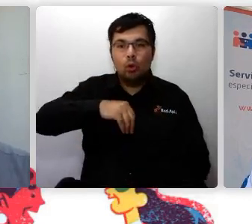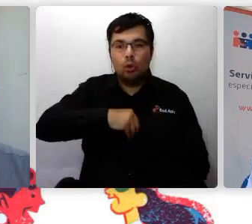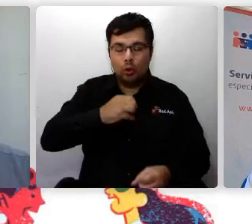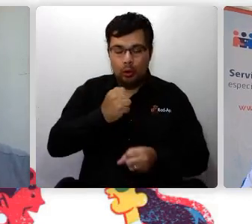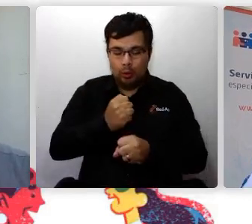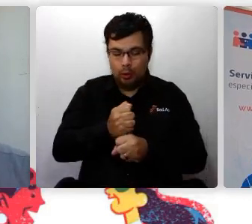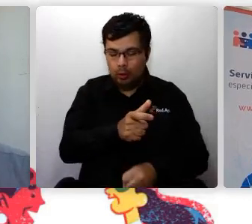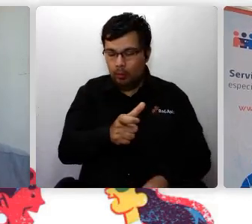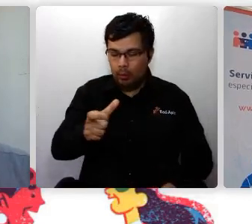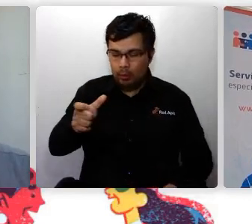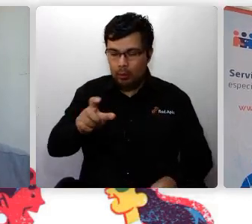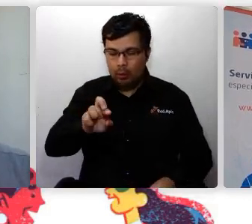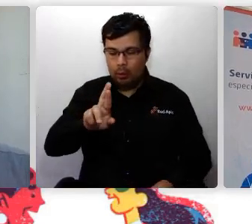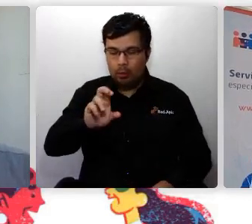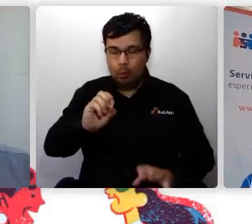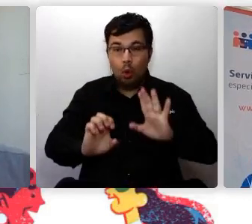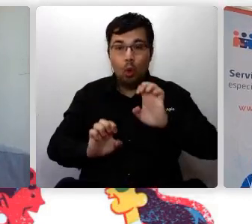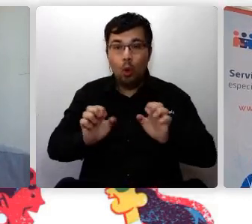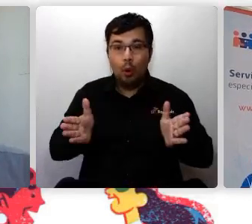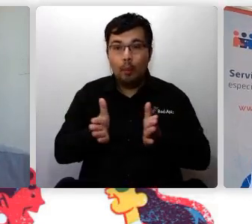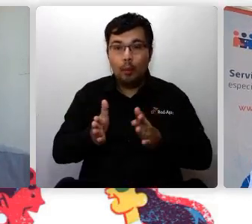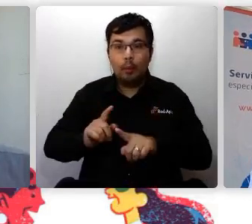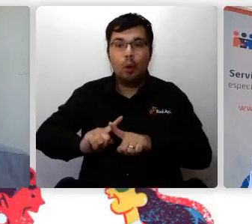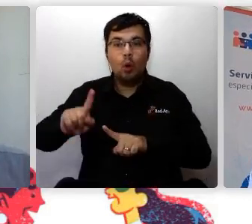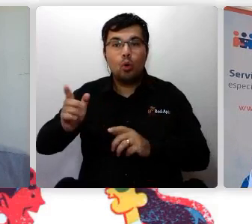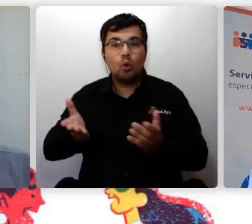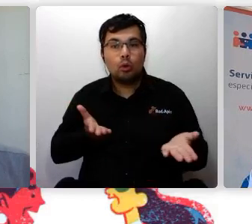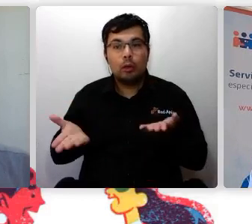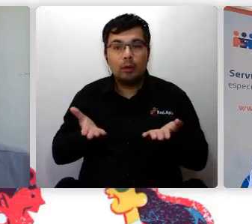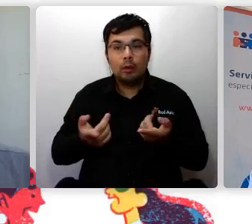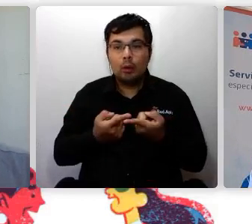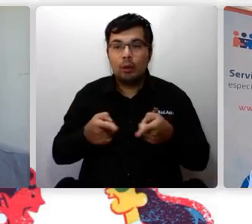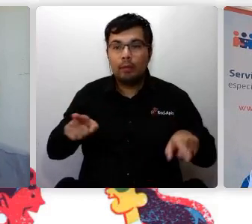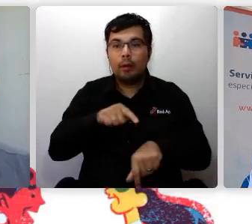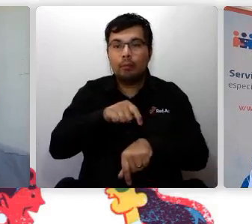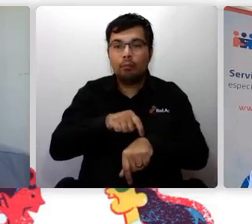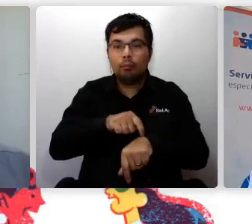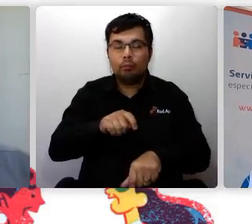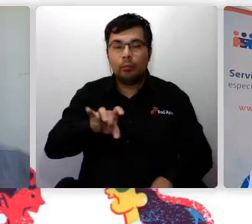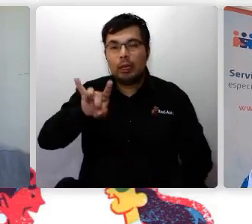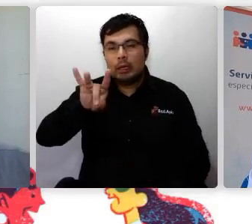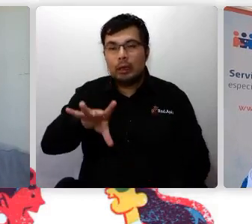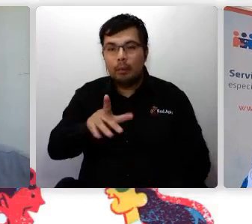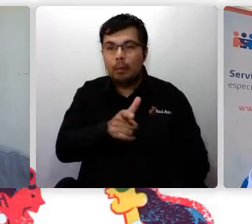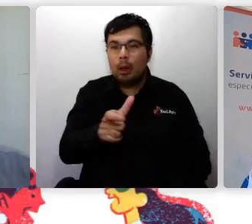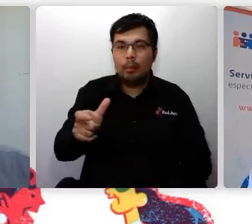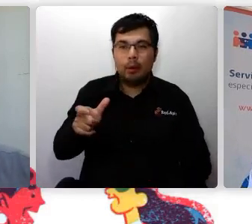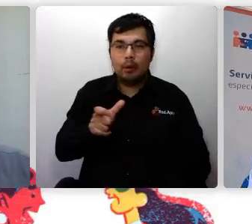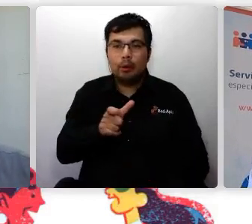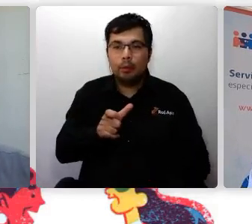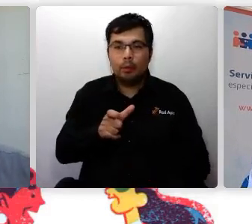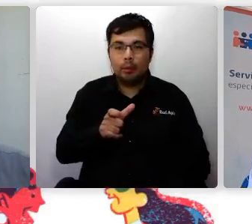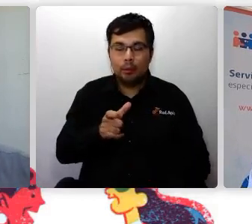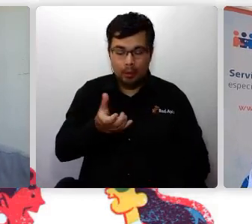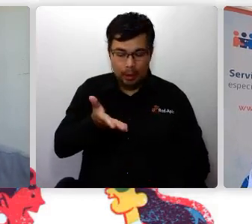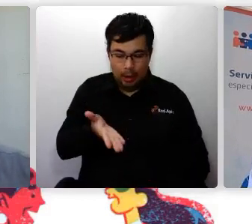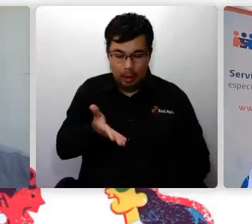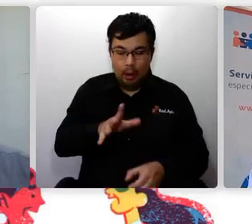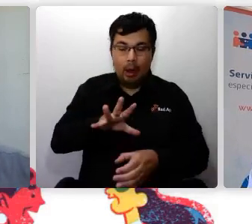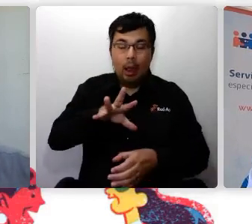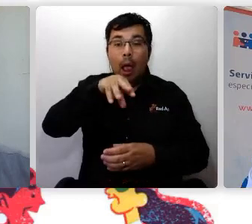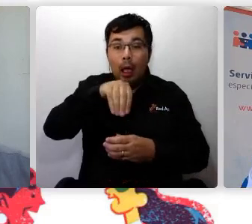años, de distintas instancias, otros servicios públicos. Sabemos que la gente que está en ProPyme